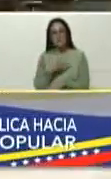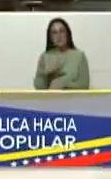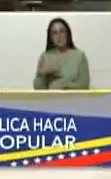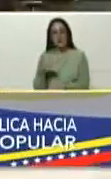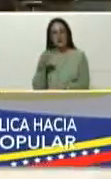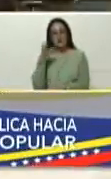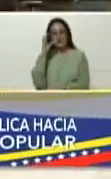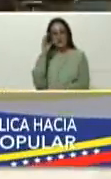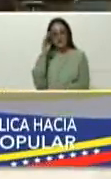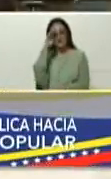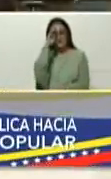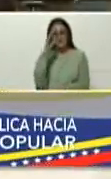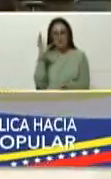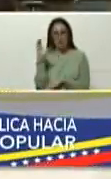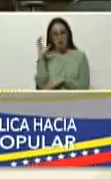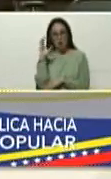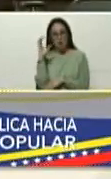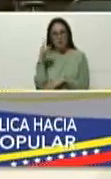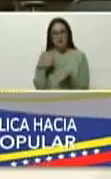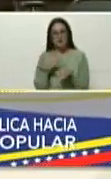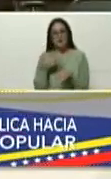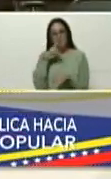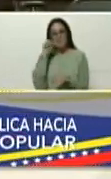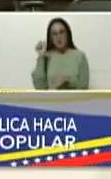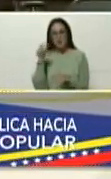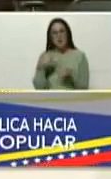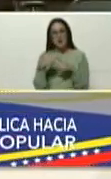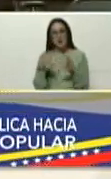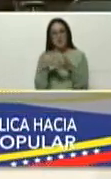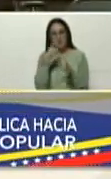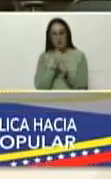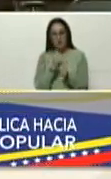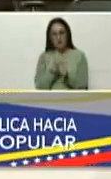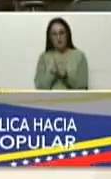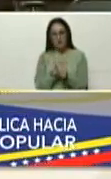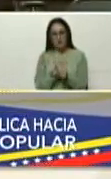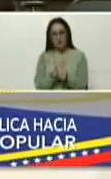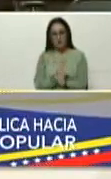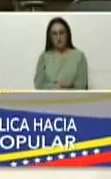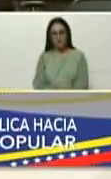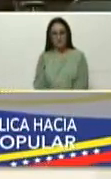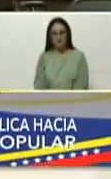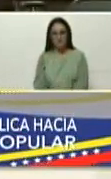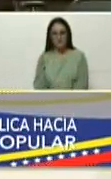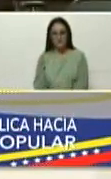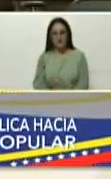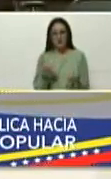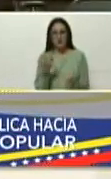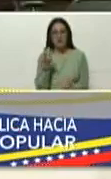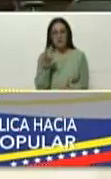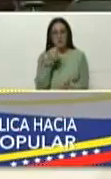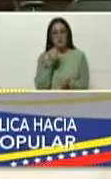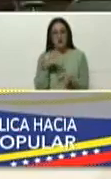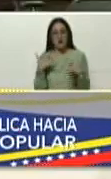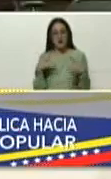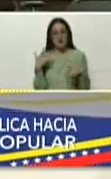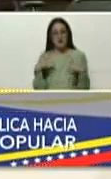Nicolás Maduro, los equipos de trabajo, largo aquí. Y ahora la segunda actividad que hacemos en